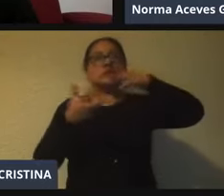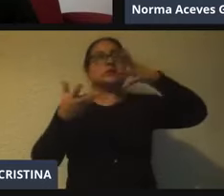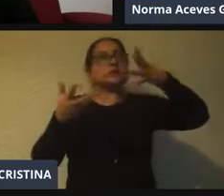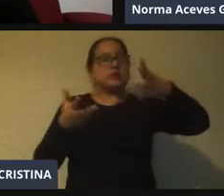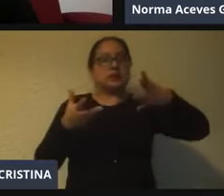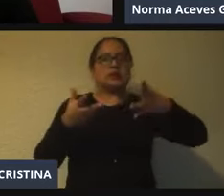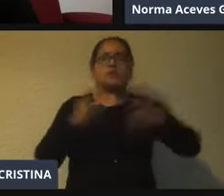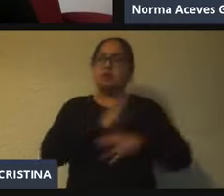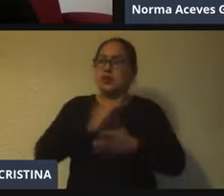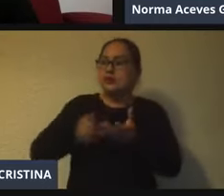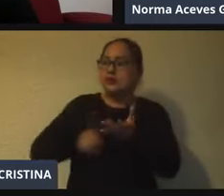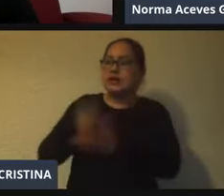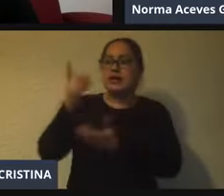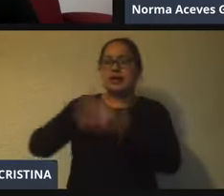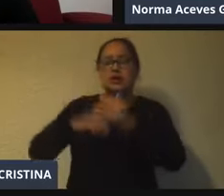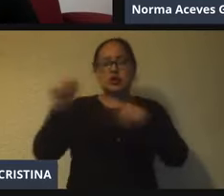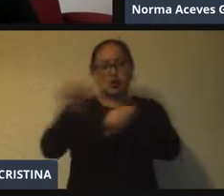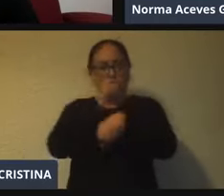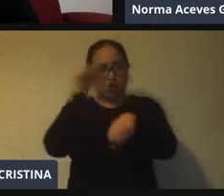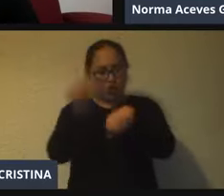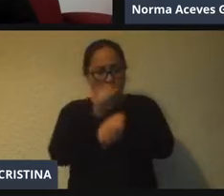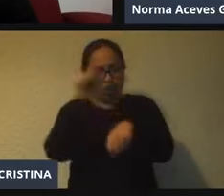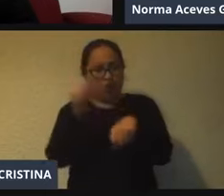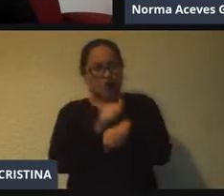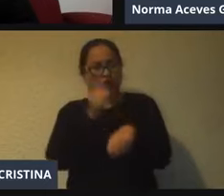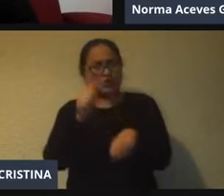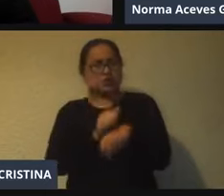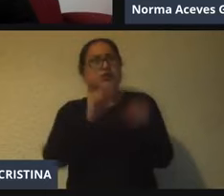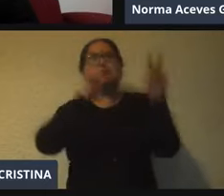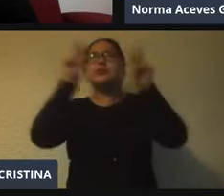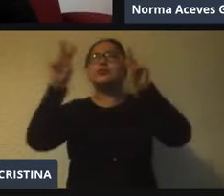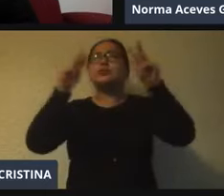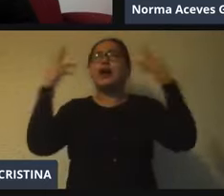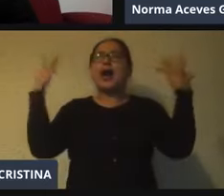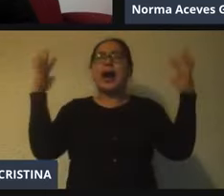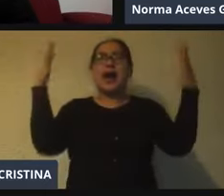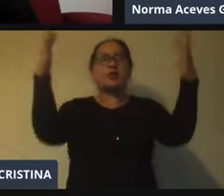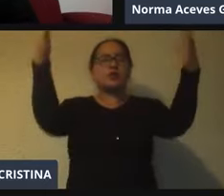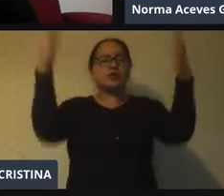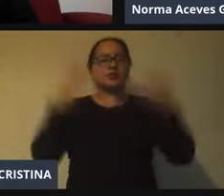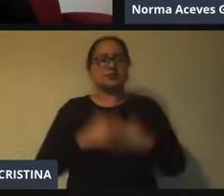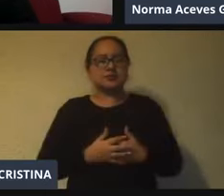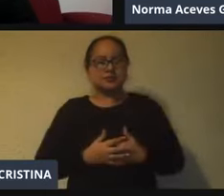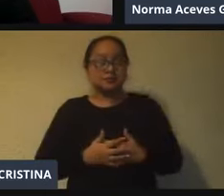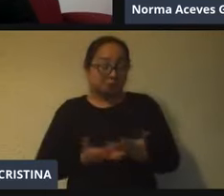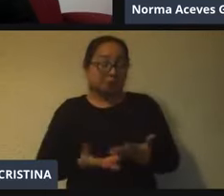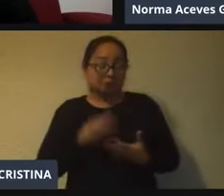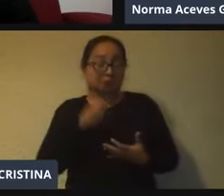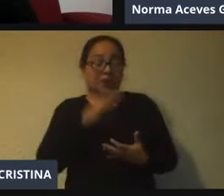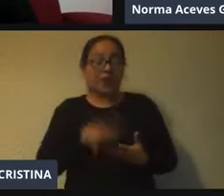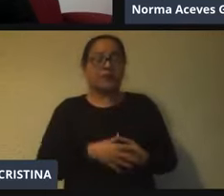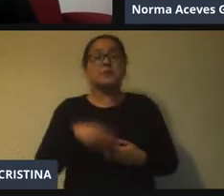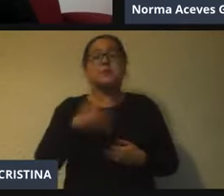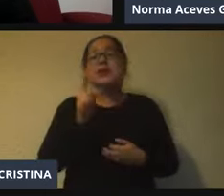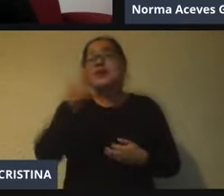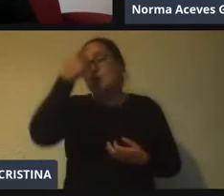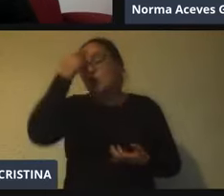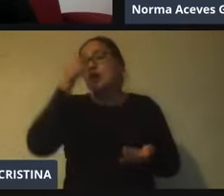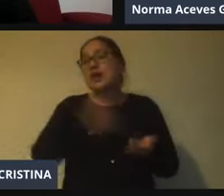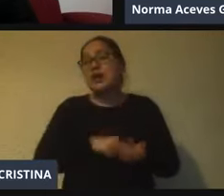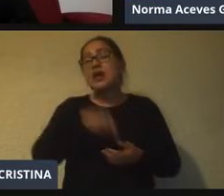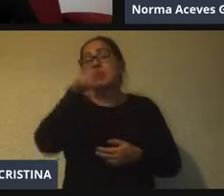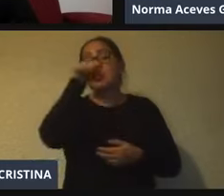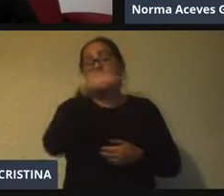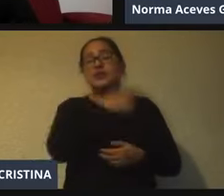de lejos, ¿no? Yo que creo que valdría la pena esperar un poquito más, sobre todo porque esta semana y